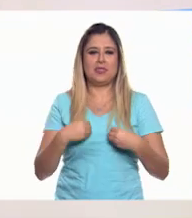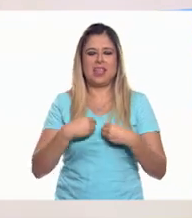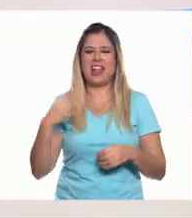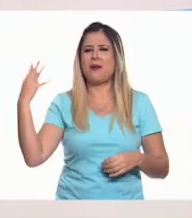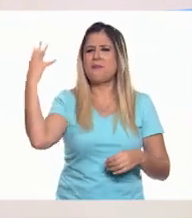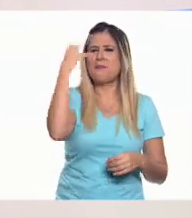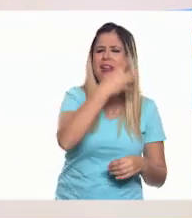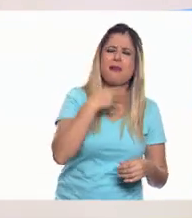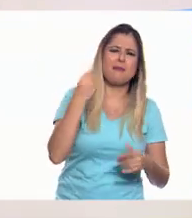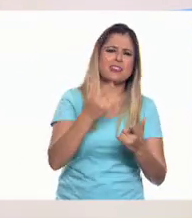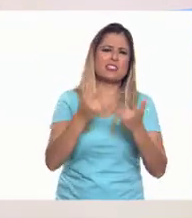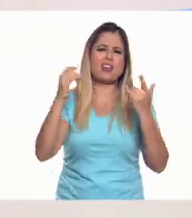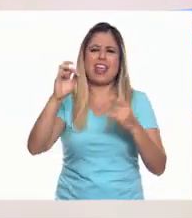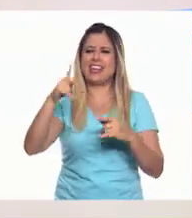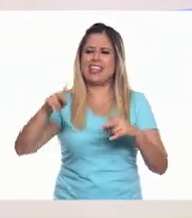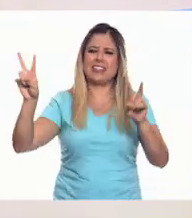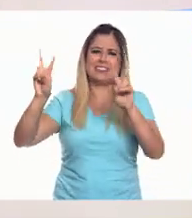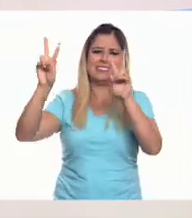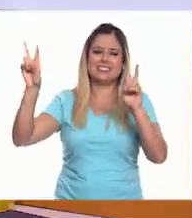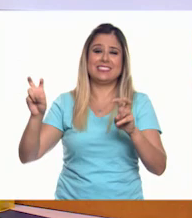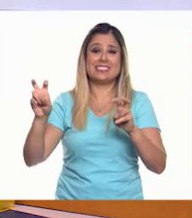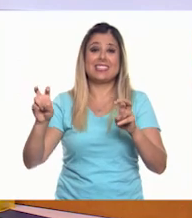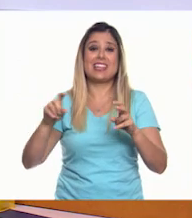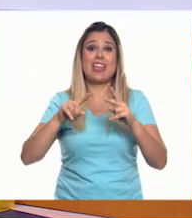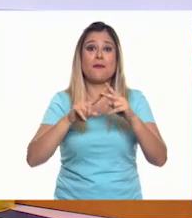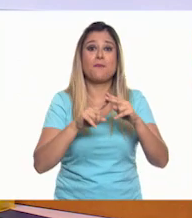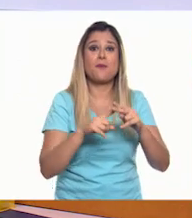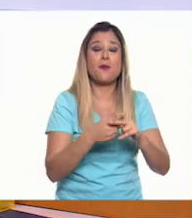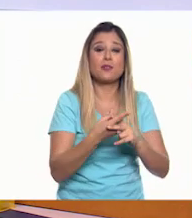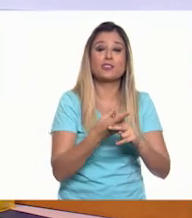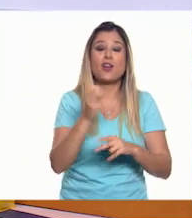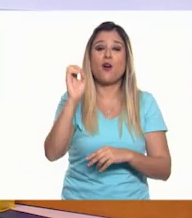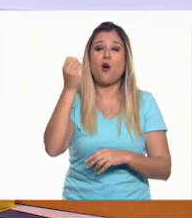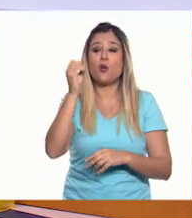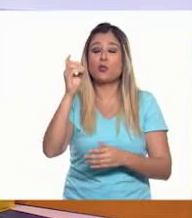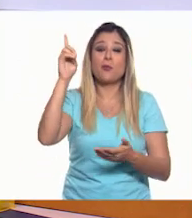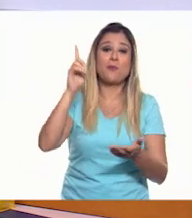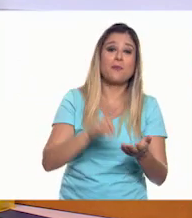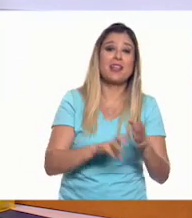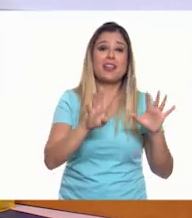Maravillosa Historia de Eric. Todo comenzó un octubre de